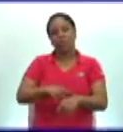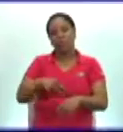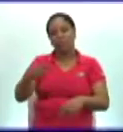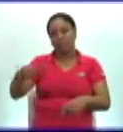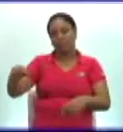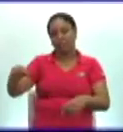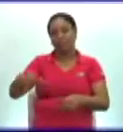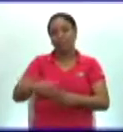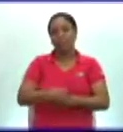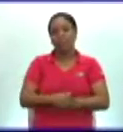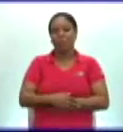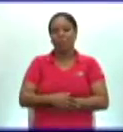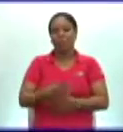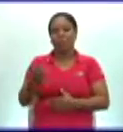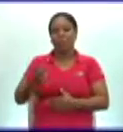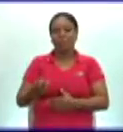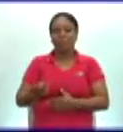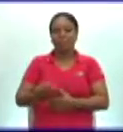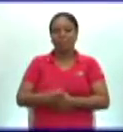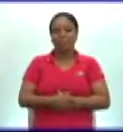ustedes copien el esquema.